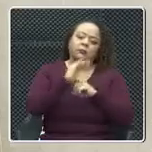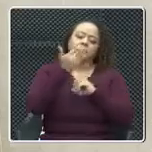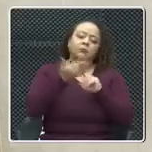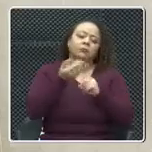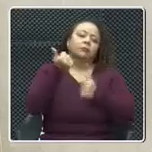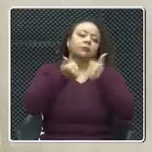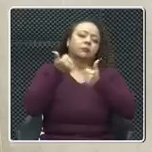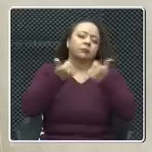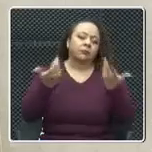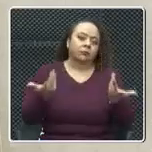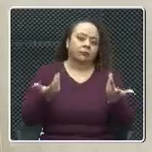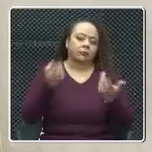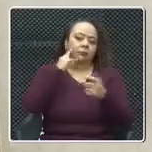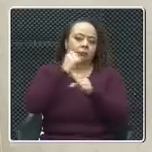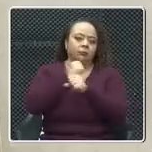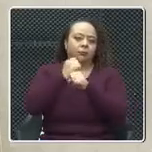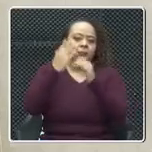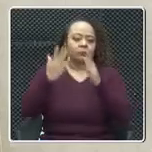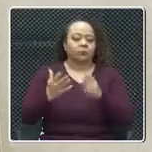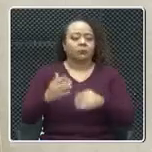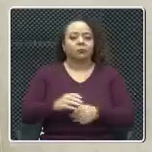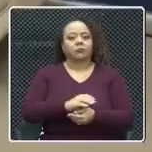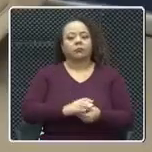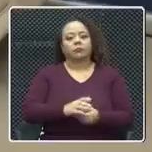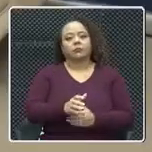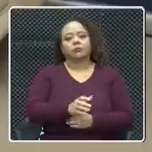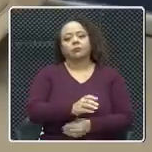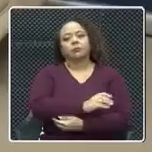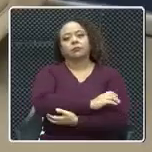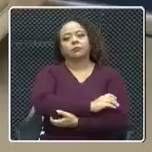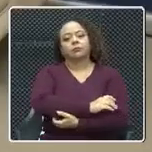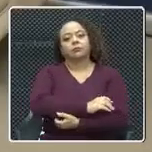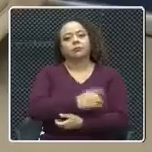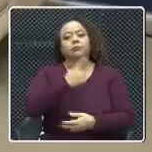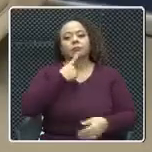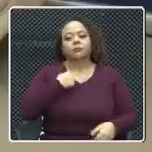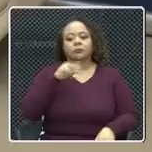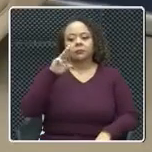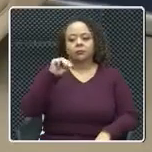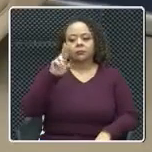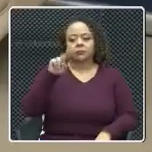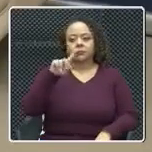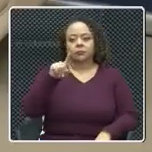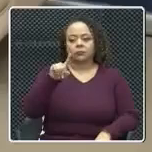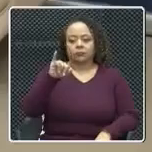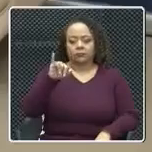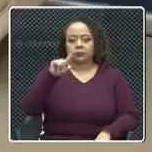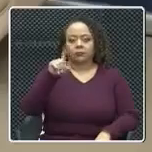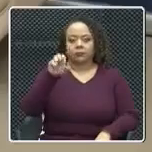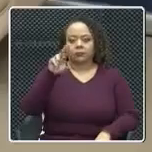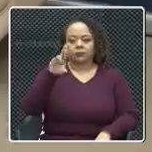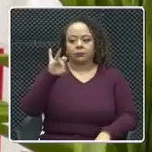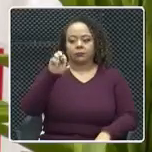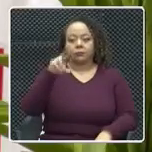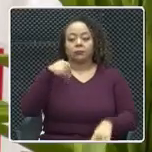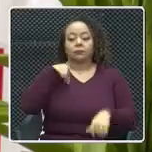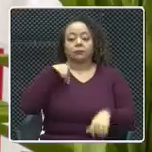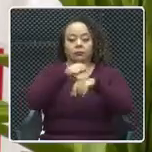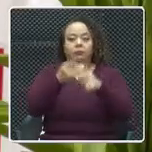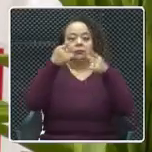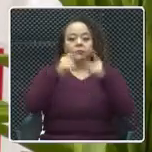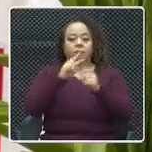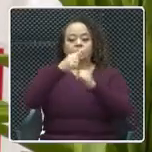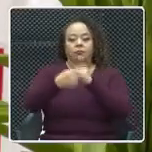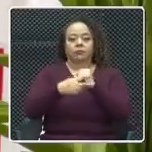afectación reportada por el trabajador. Ok, muy bien. Nos dice Muni de Zarcero, yo he enviado el mismo caso